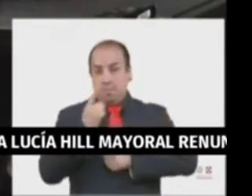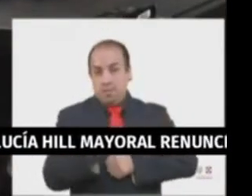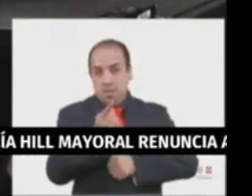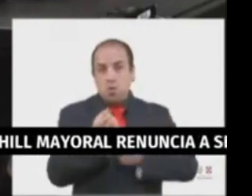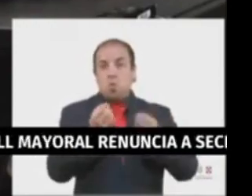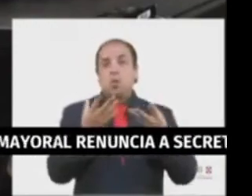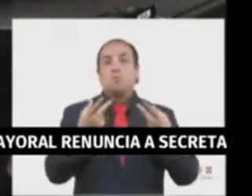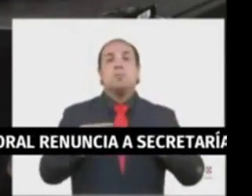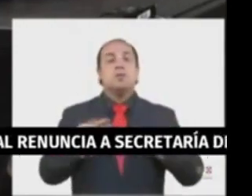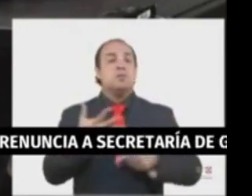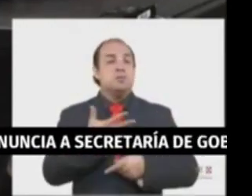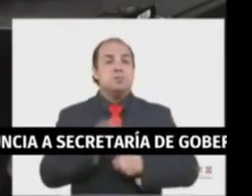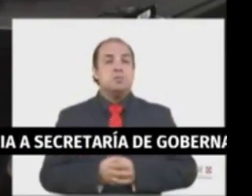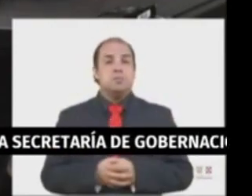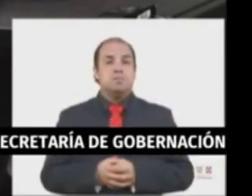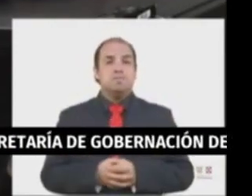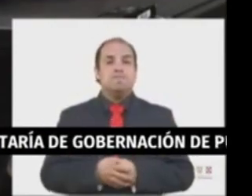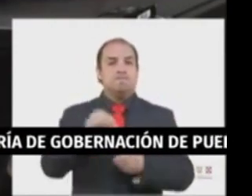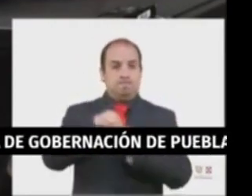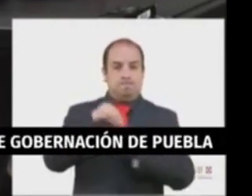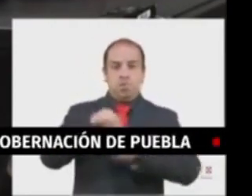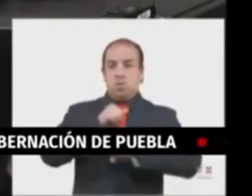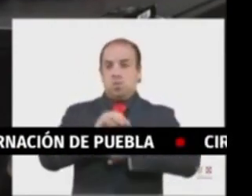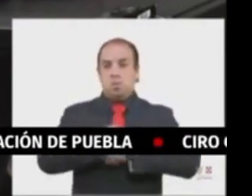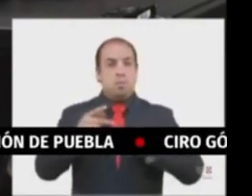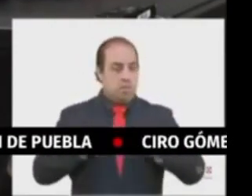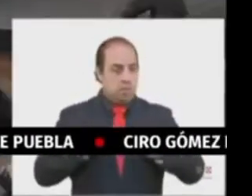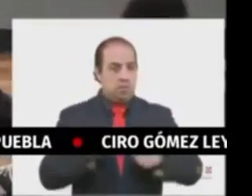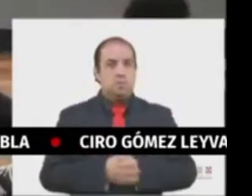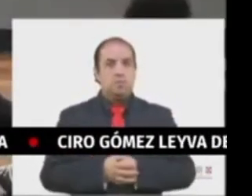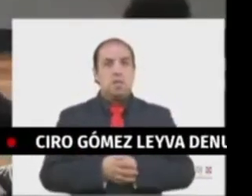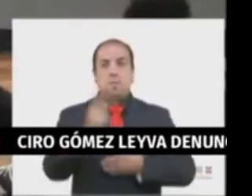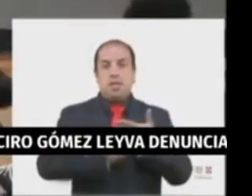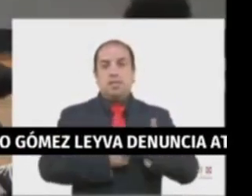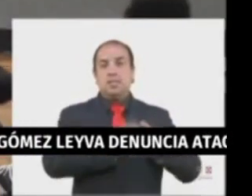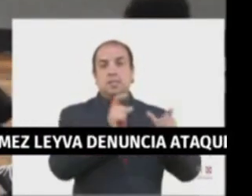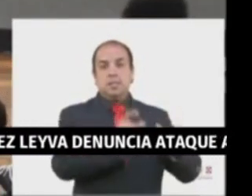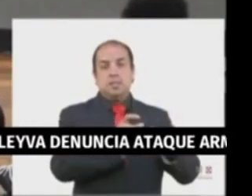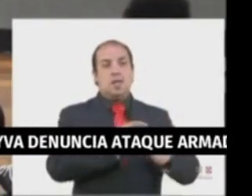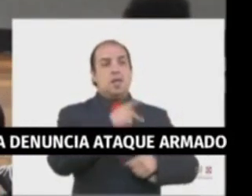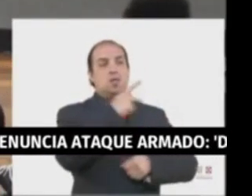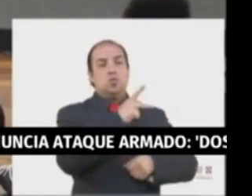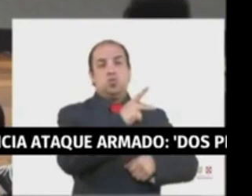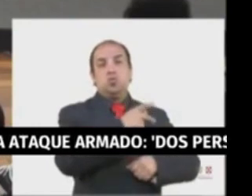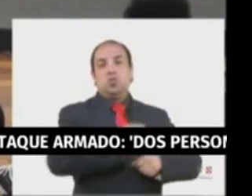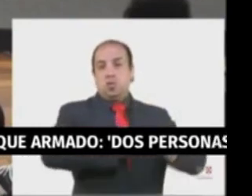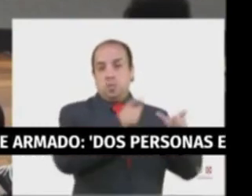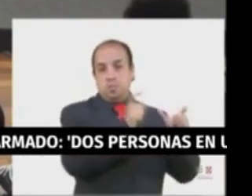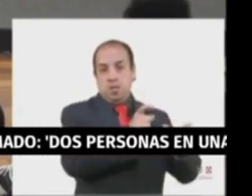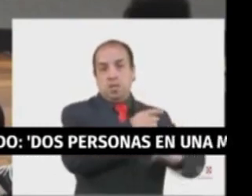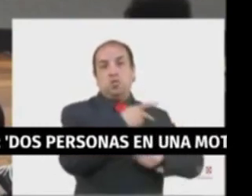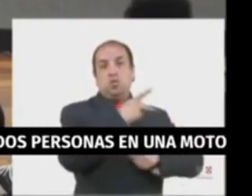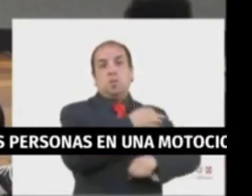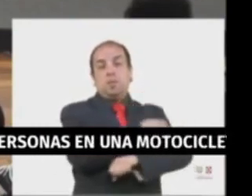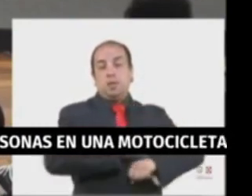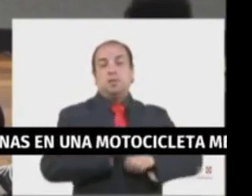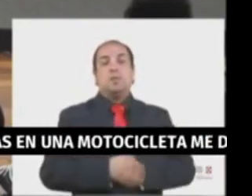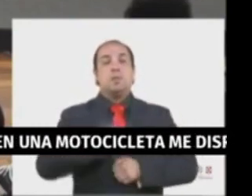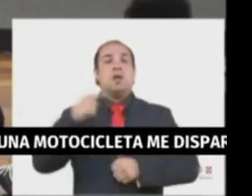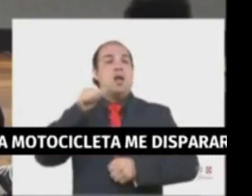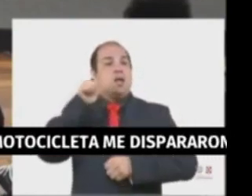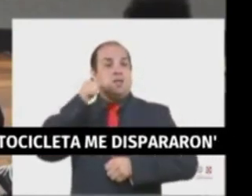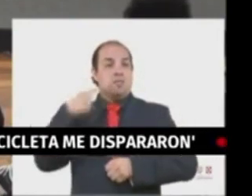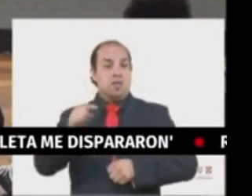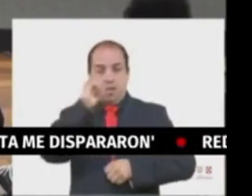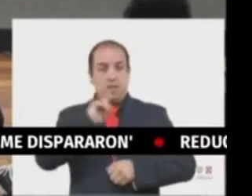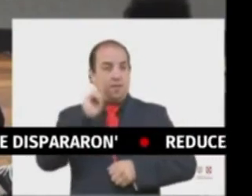permanente? ¿De cuántos elementos se trata? ¿Van a estar acompañados? Quisiéramos reservar el número de elementos y el dispositivo de seguridad previsto por la seguridad de él y de su familia, pero desde ayer que instruyó la jefa de